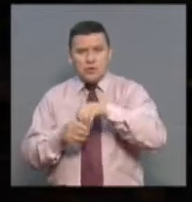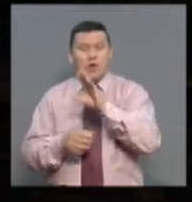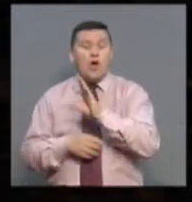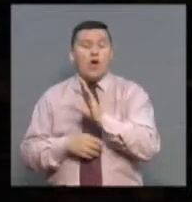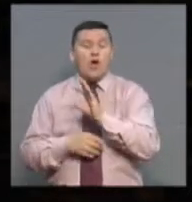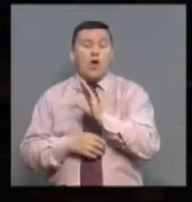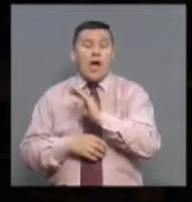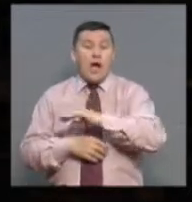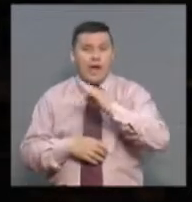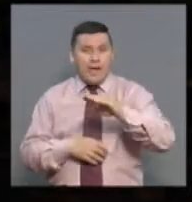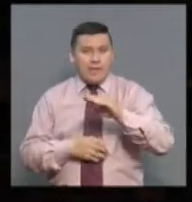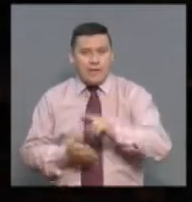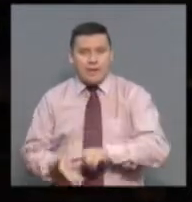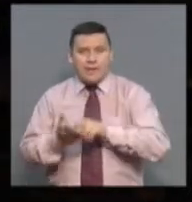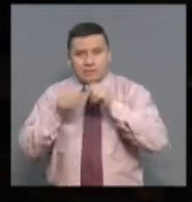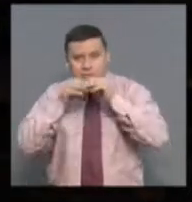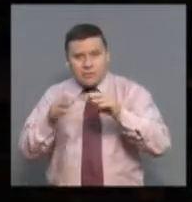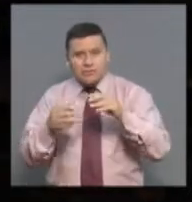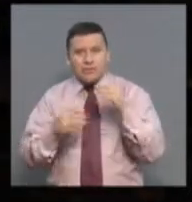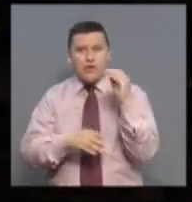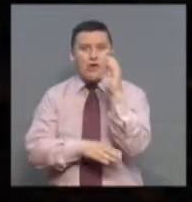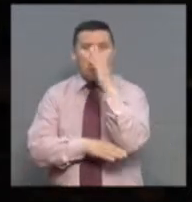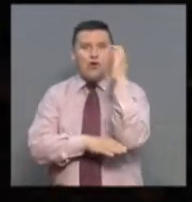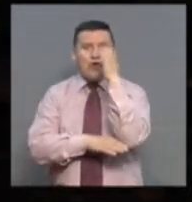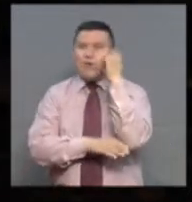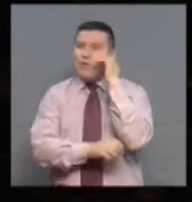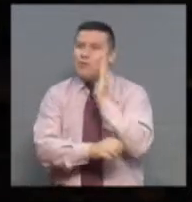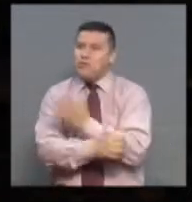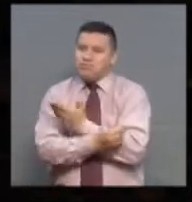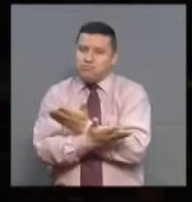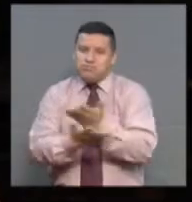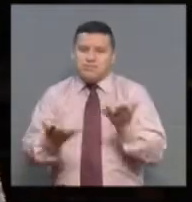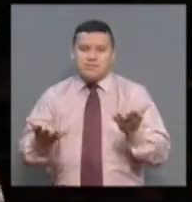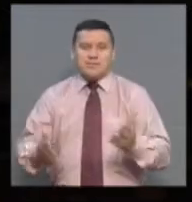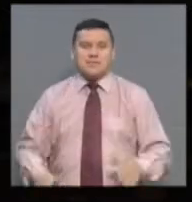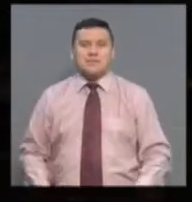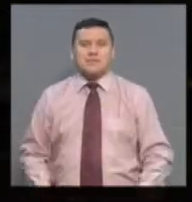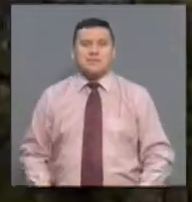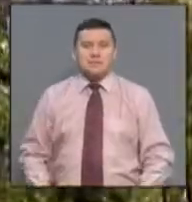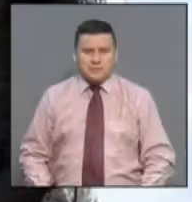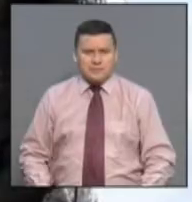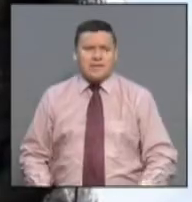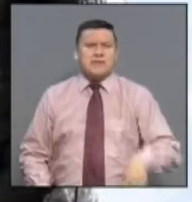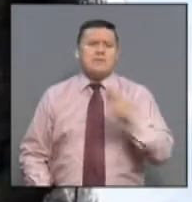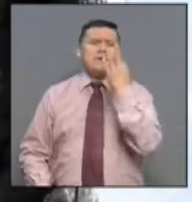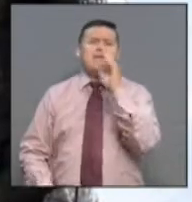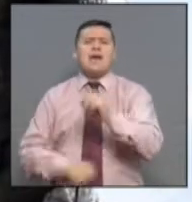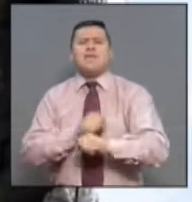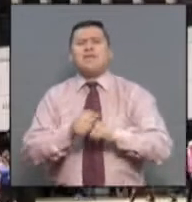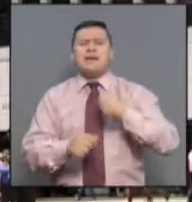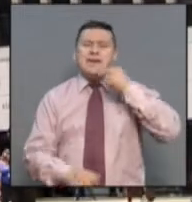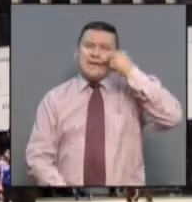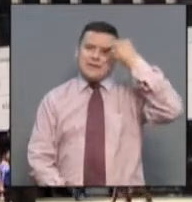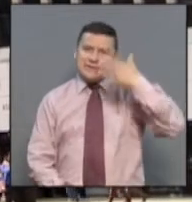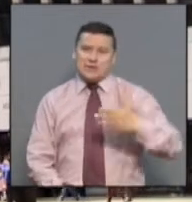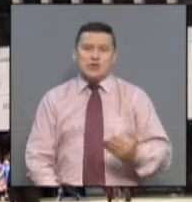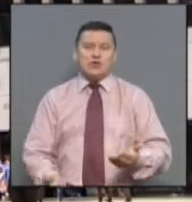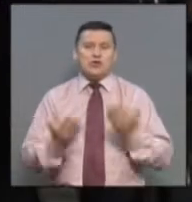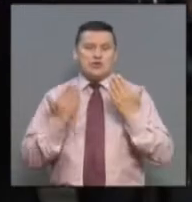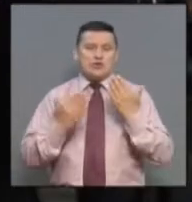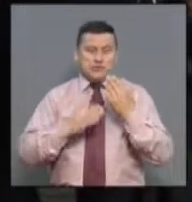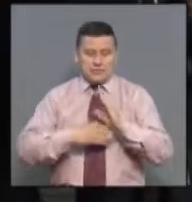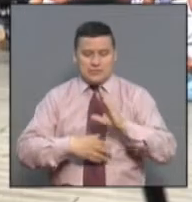antioqueña rescata y difunde el folclor colombiano. Veamos. Más de 30 años de historia le han permitido